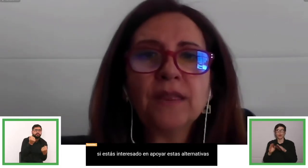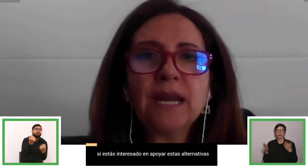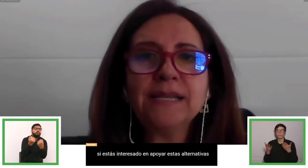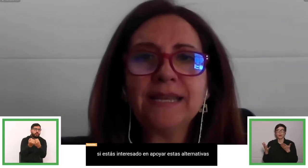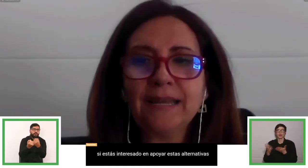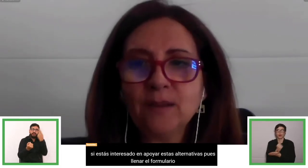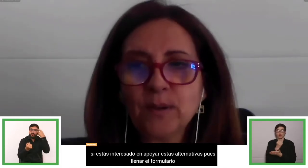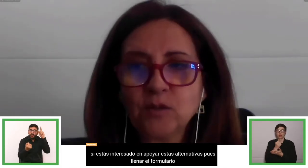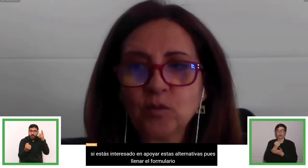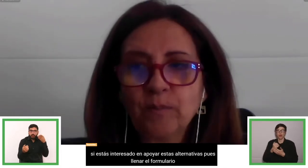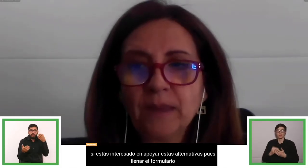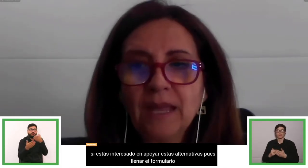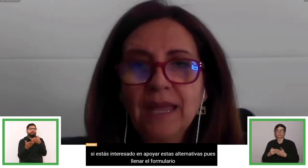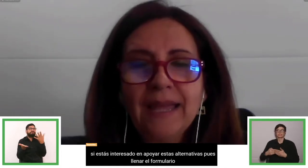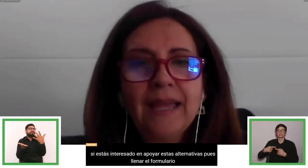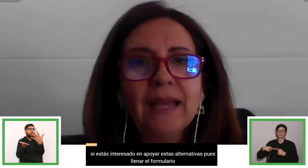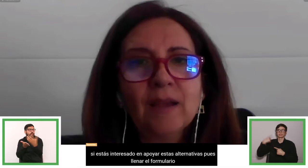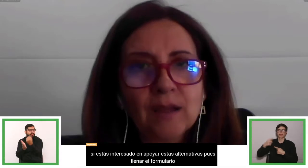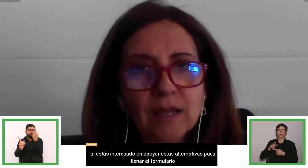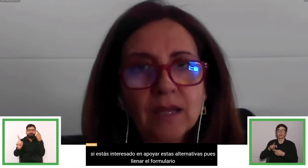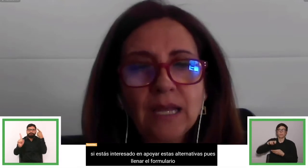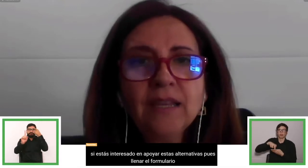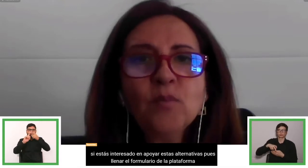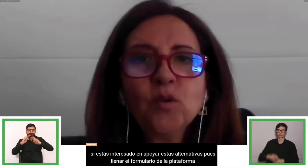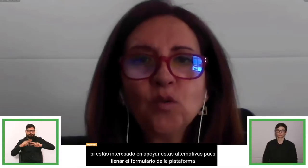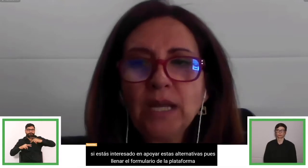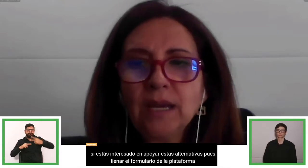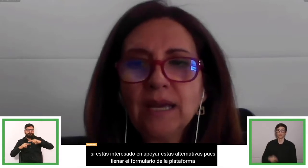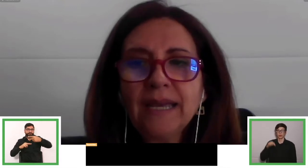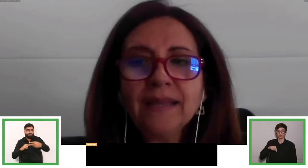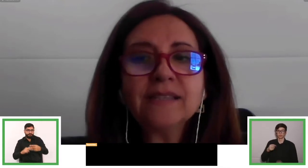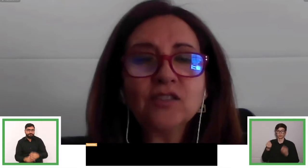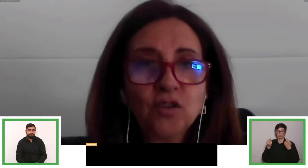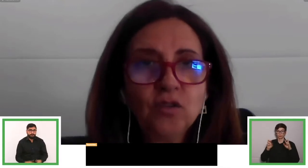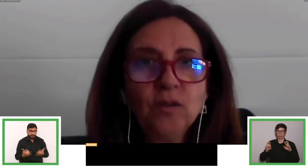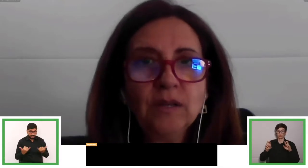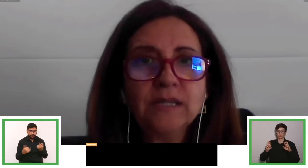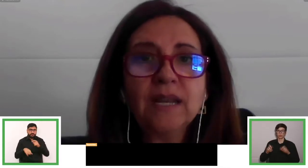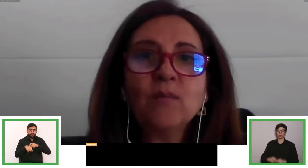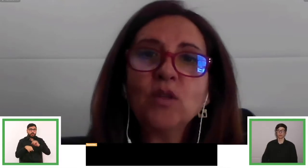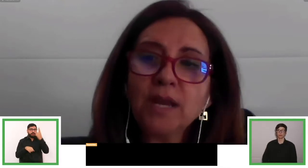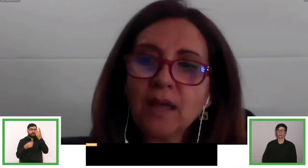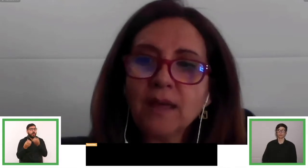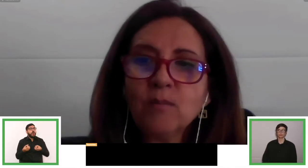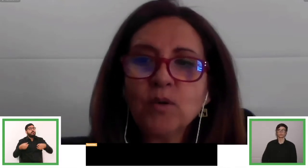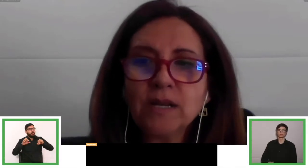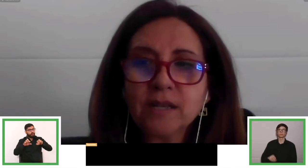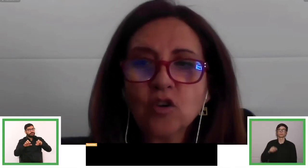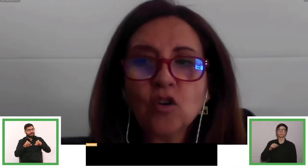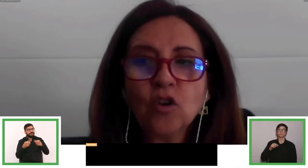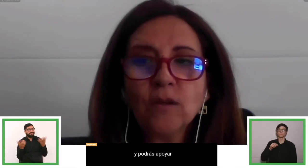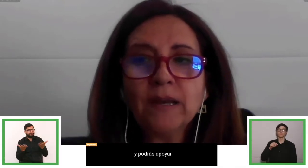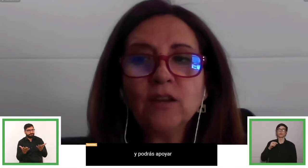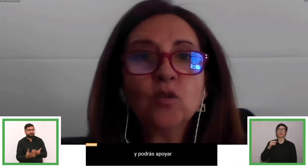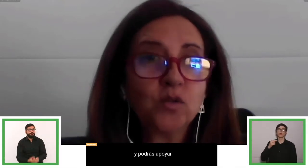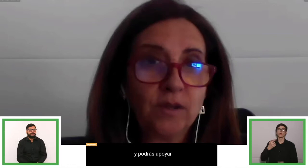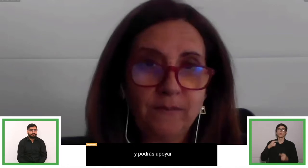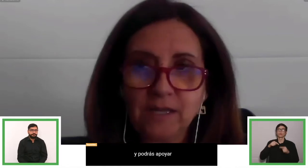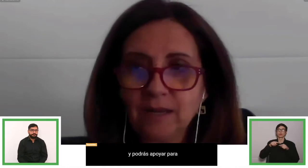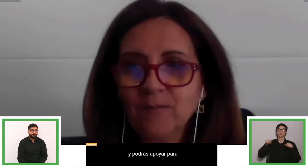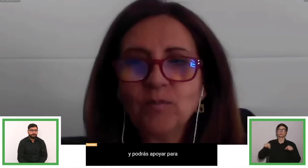poder dar el siguiente paso. En esta oportunidad, esta sesión será moderada por el señor Loic